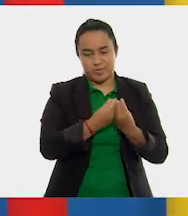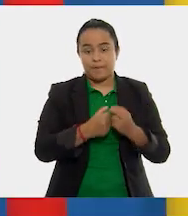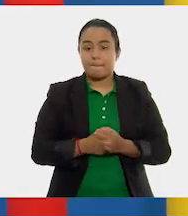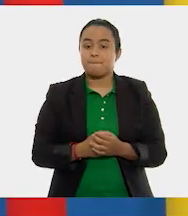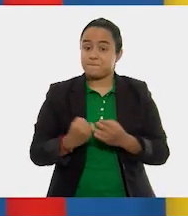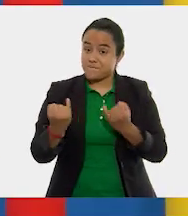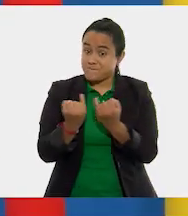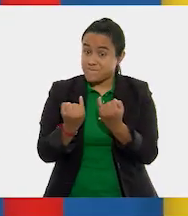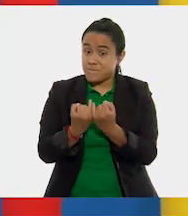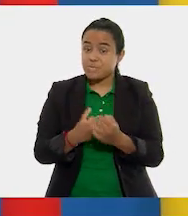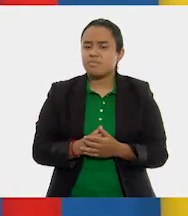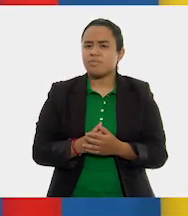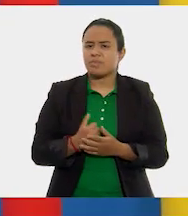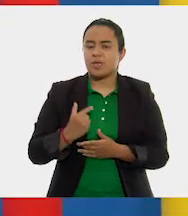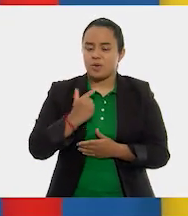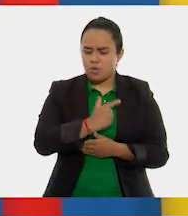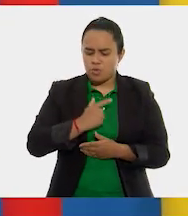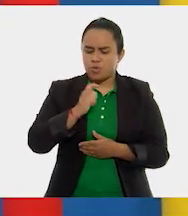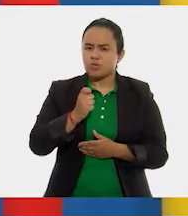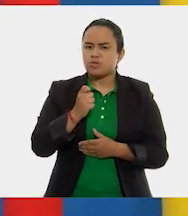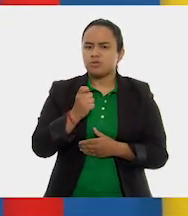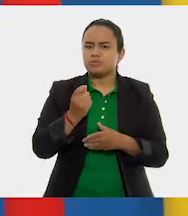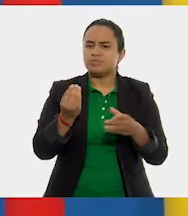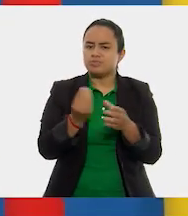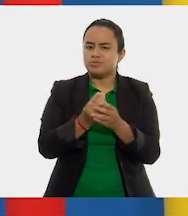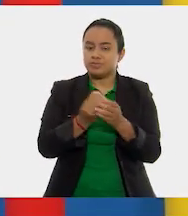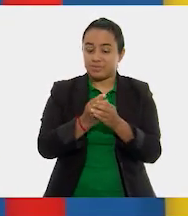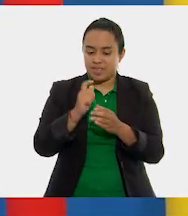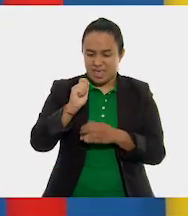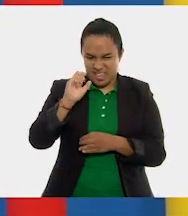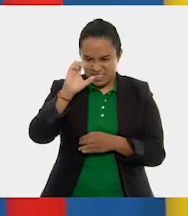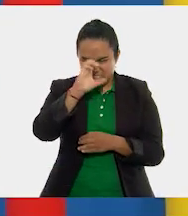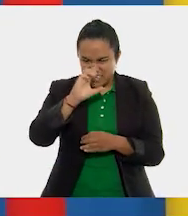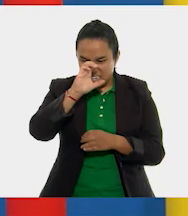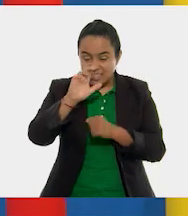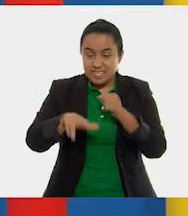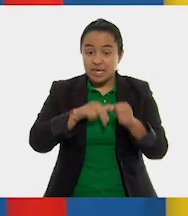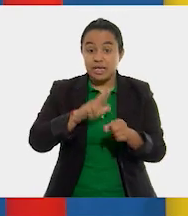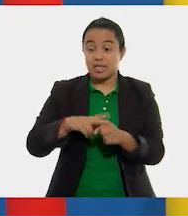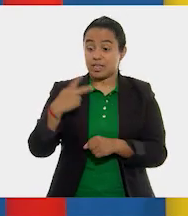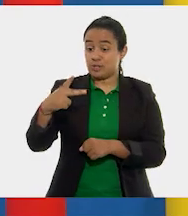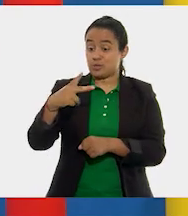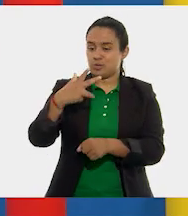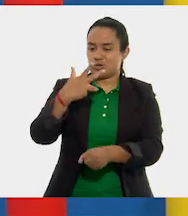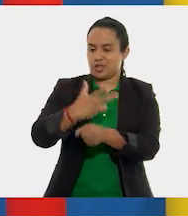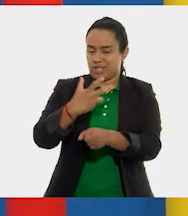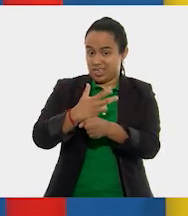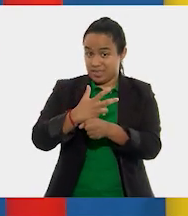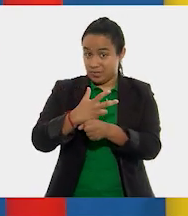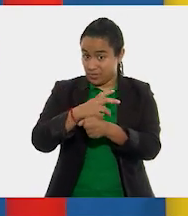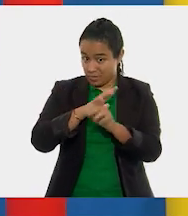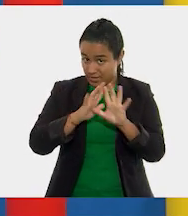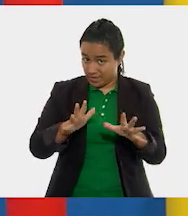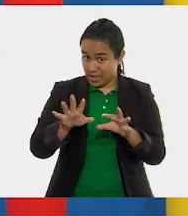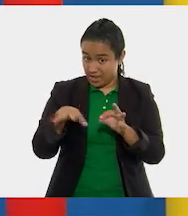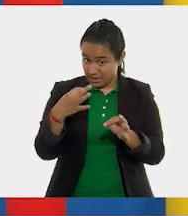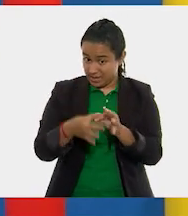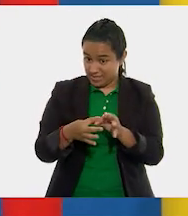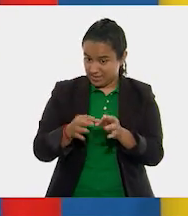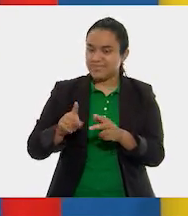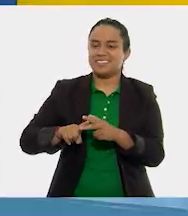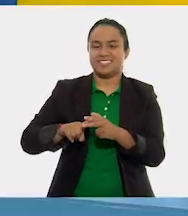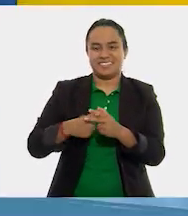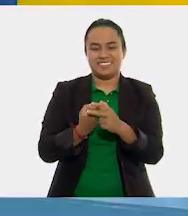maestra. Vamos a tener el gusto de estar con ustedes en esta clase de Ciencias Naturales de quinto grado. ¿Están listos? Pues,